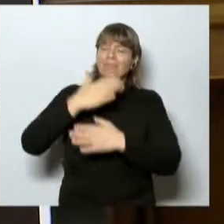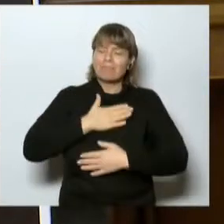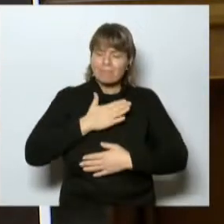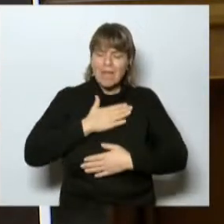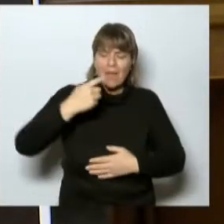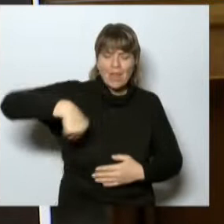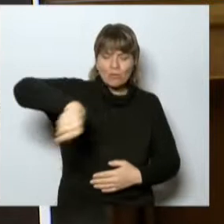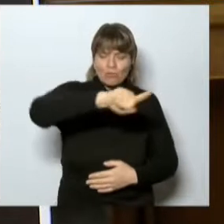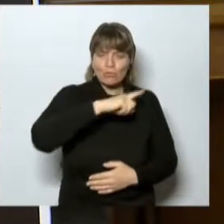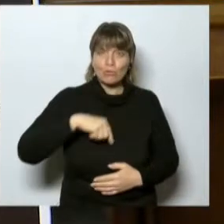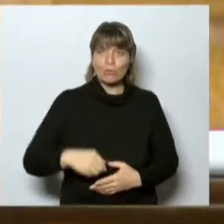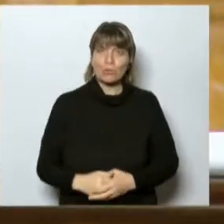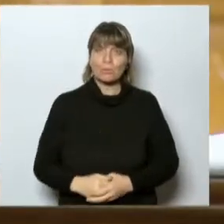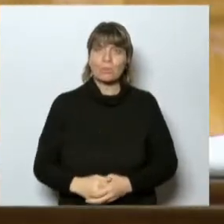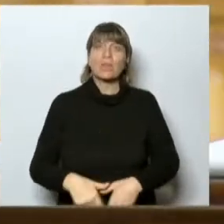nosotros.